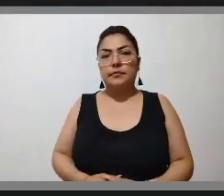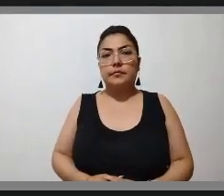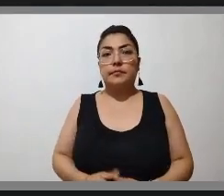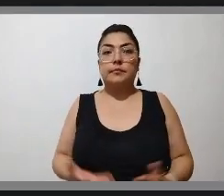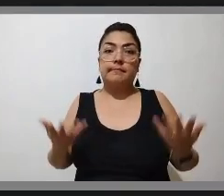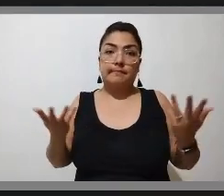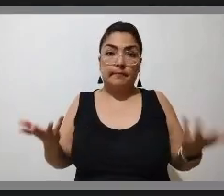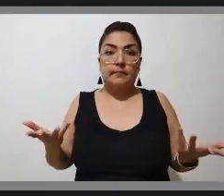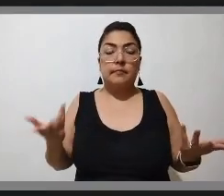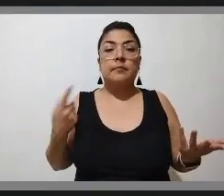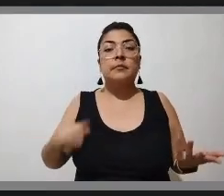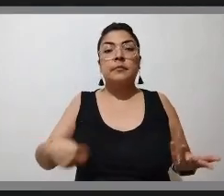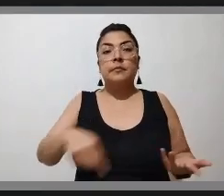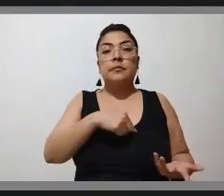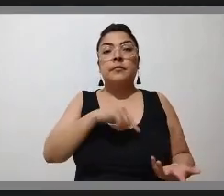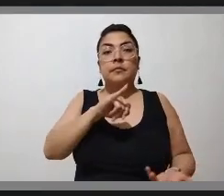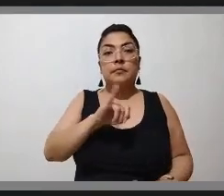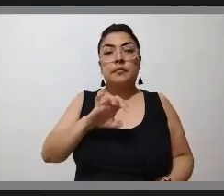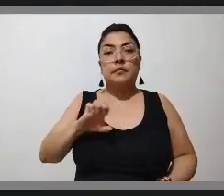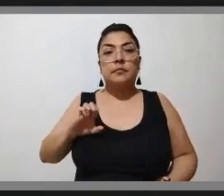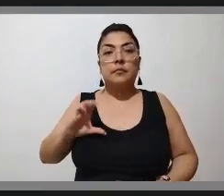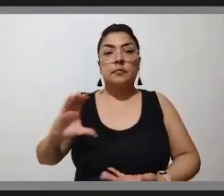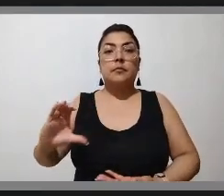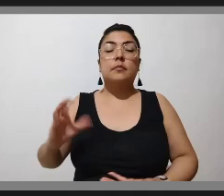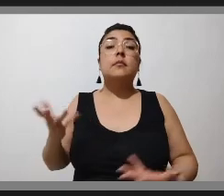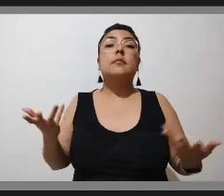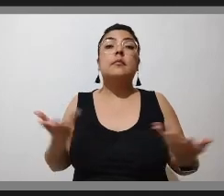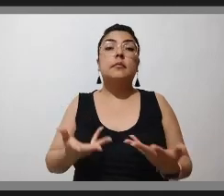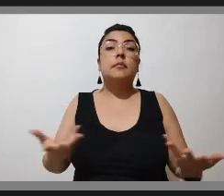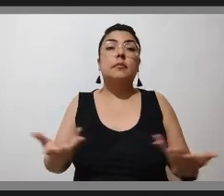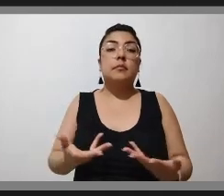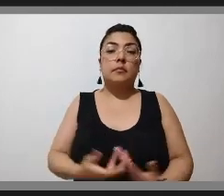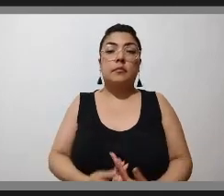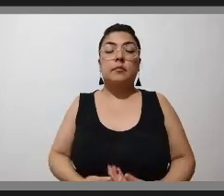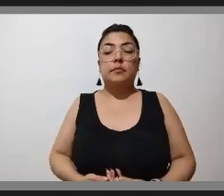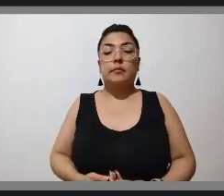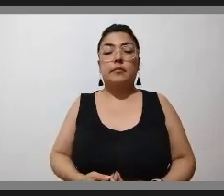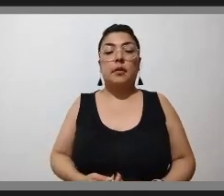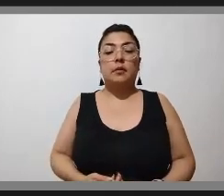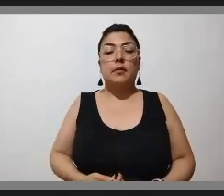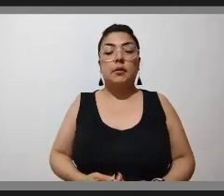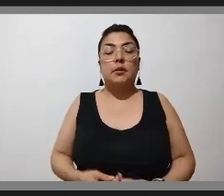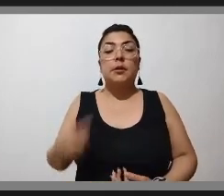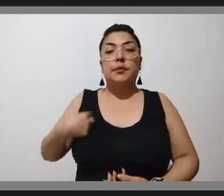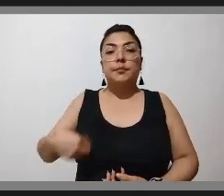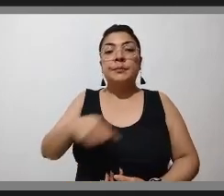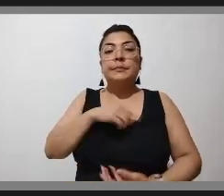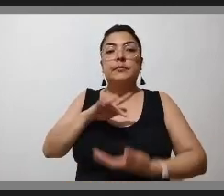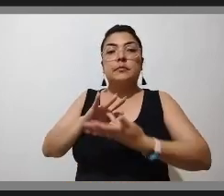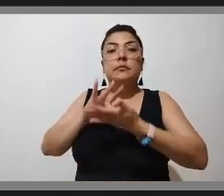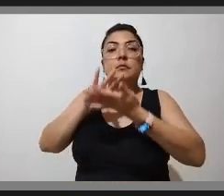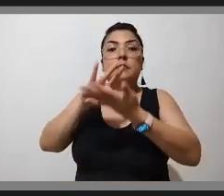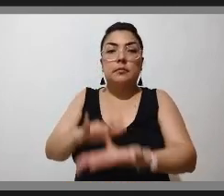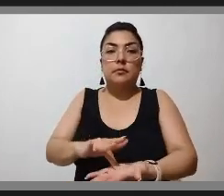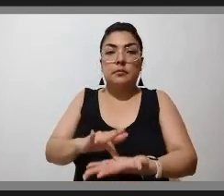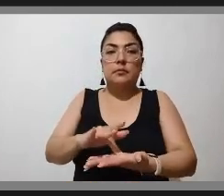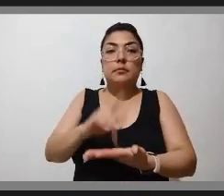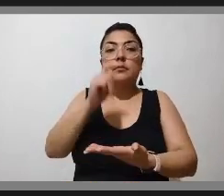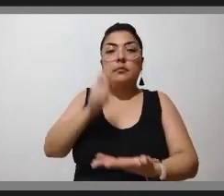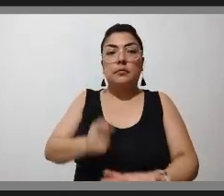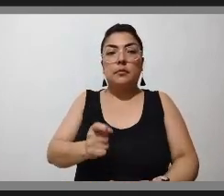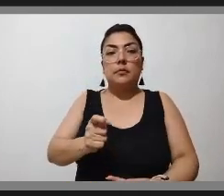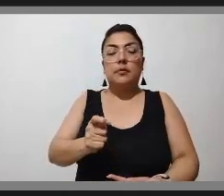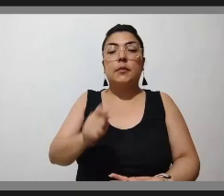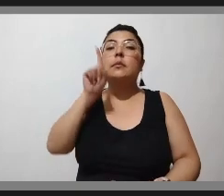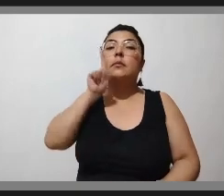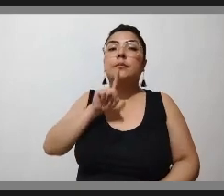Fíjate, pues como instituto hemos estado impulsando siempre, pues primero el